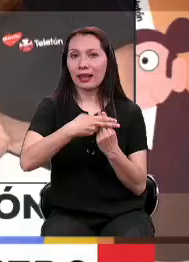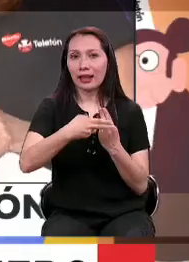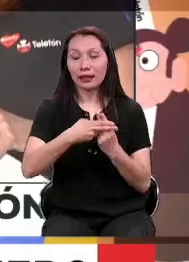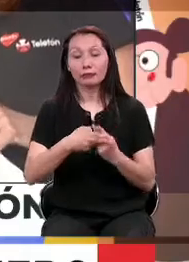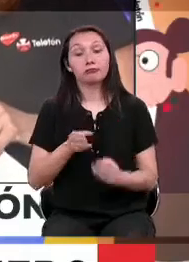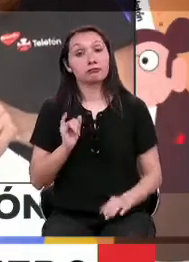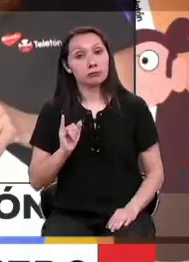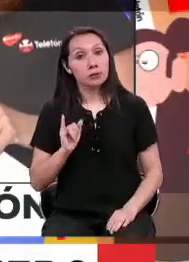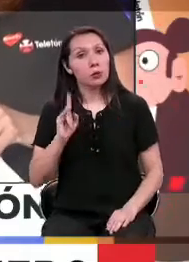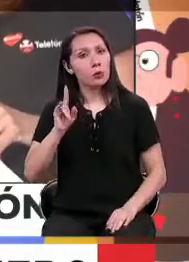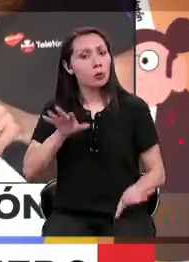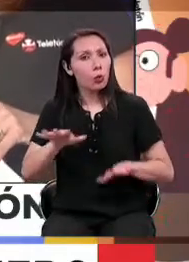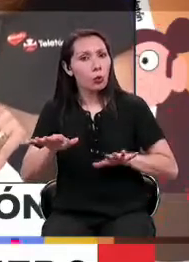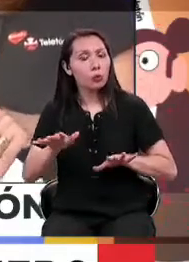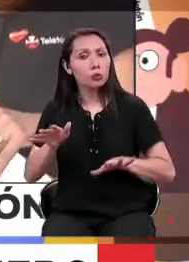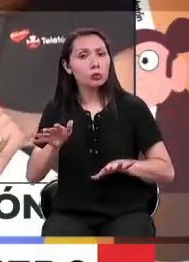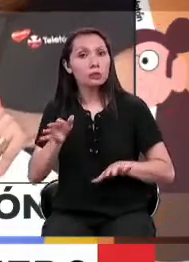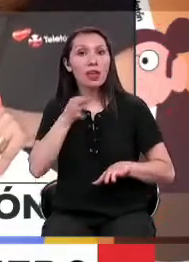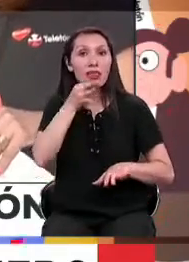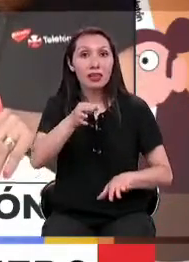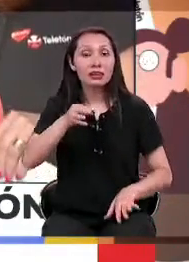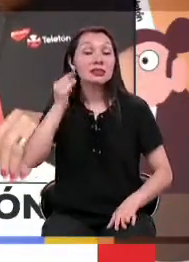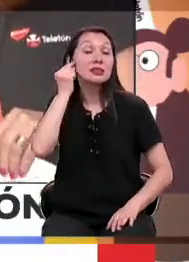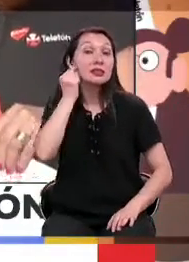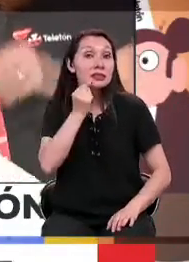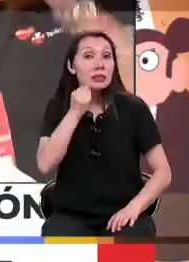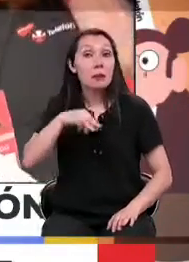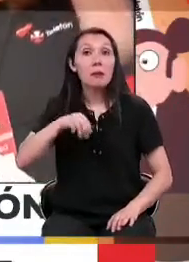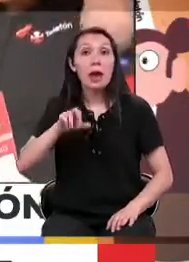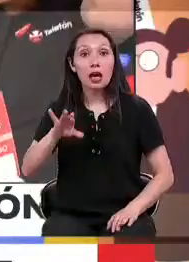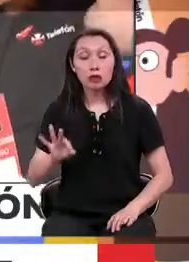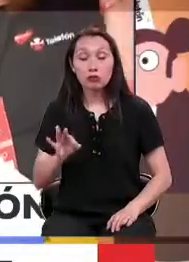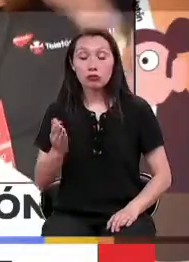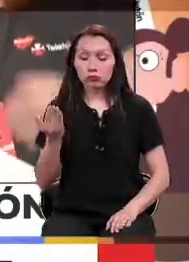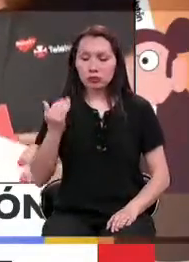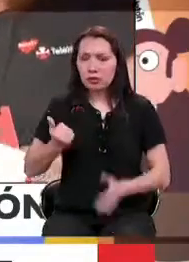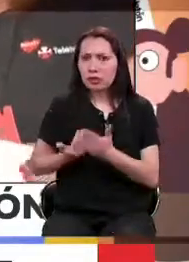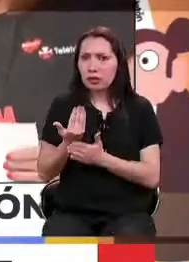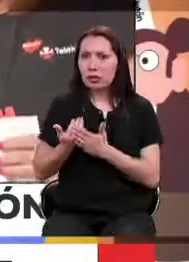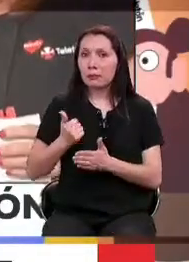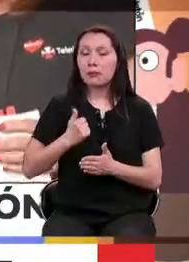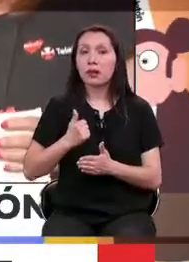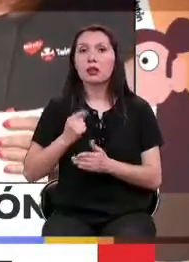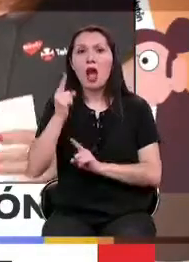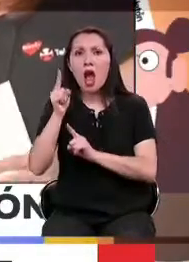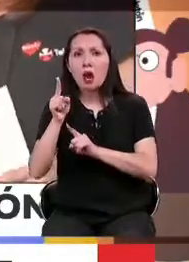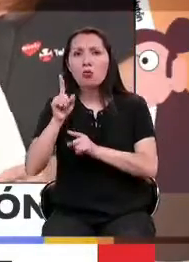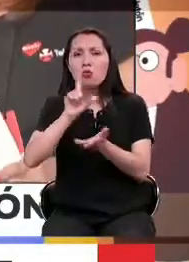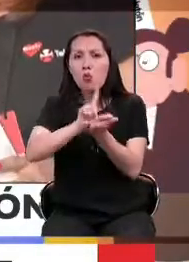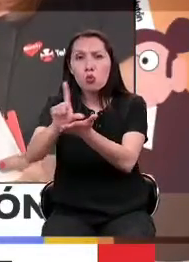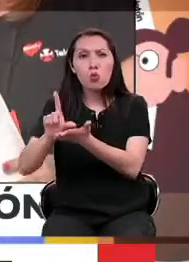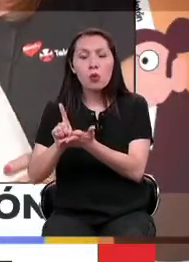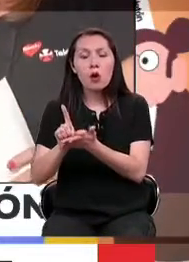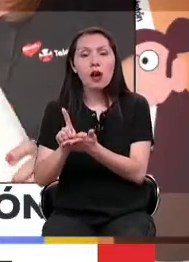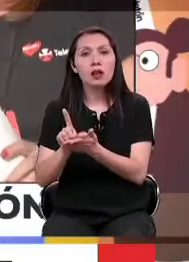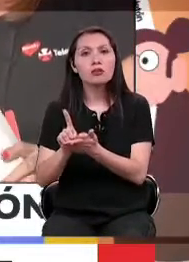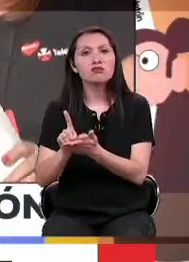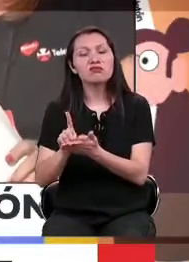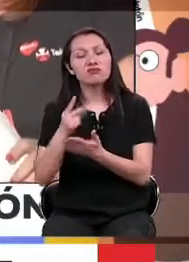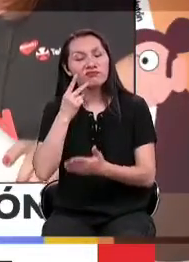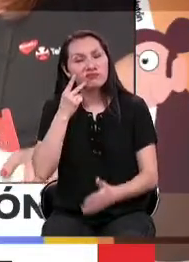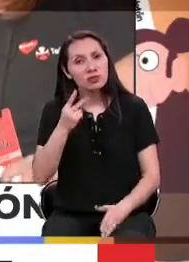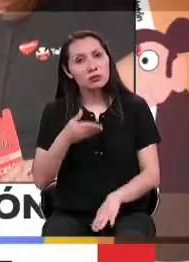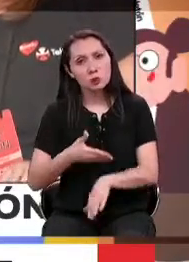Y una de las cosas que decía Mario, don Francisco, más temprano, era que había sectores donde especialmente